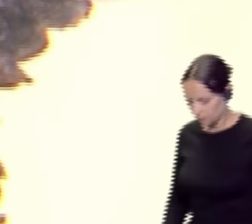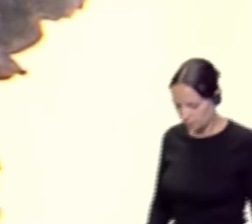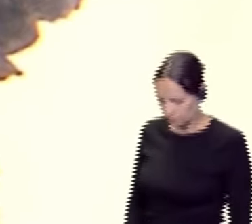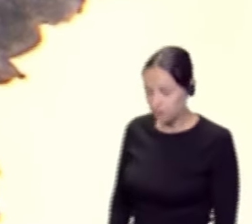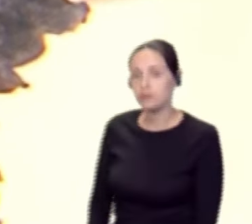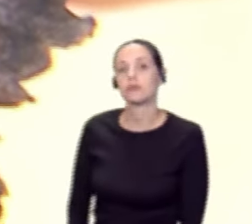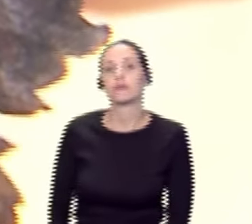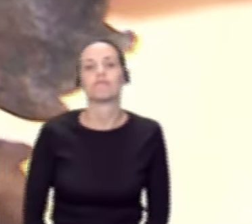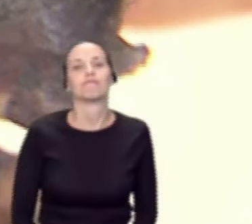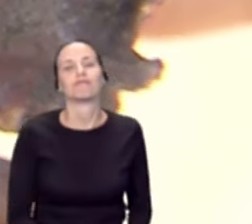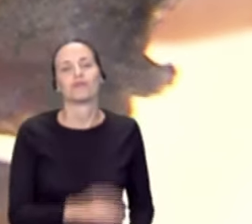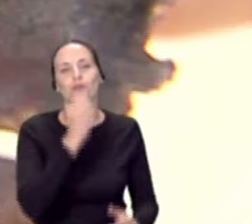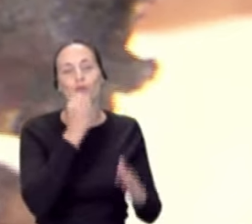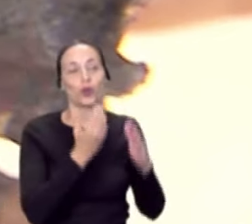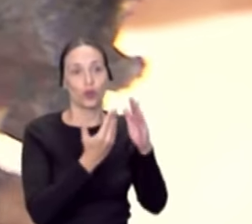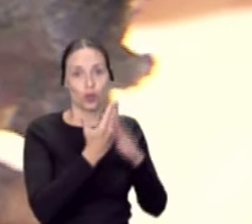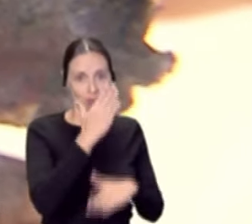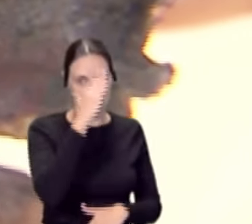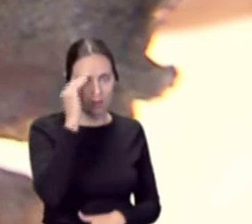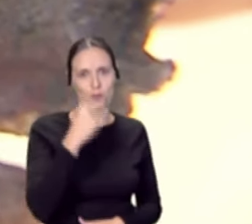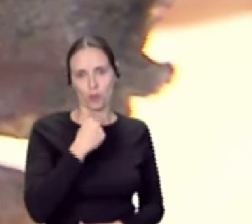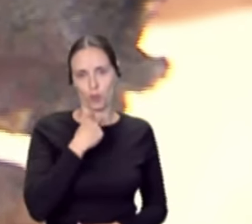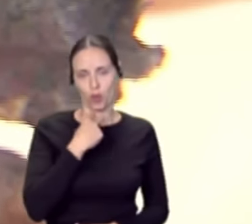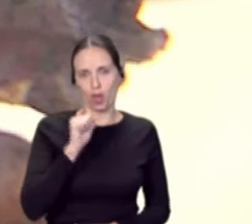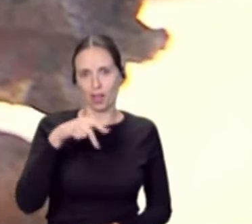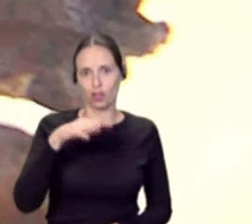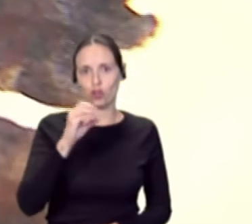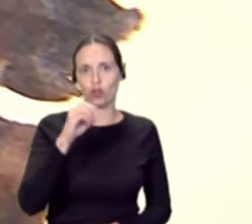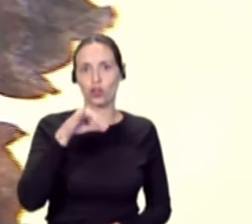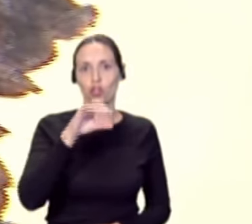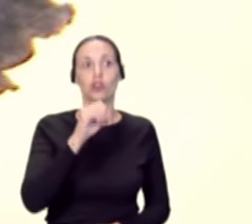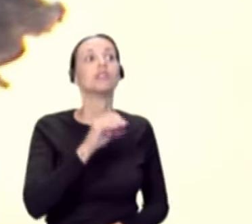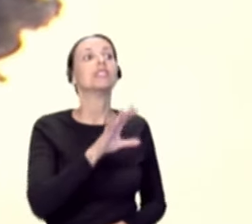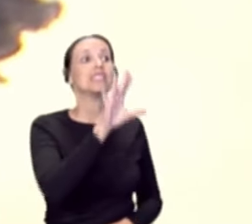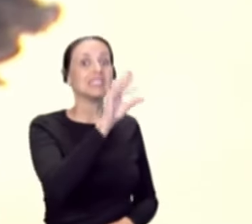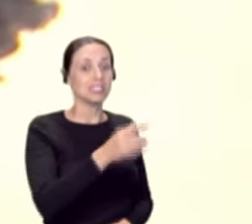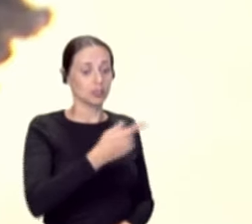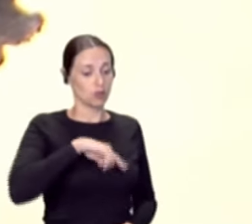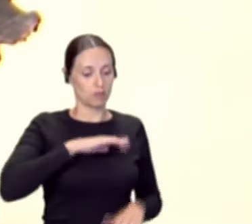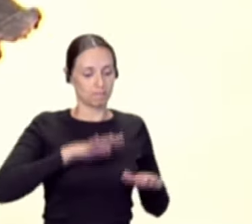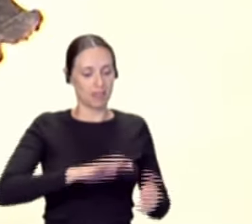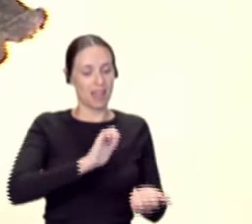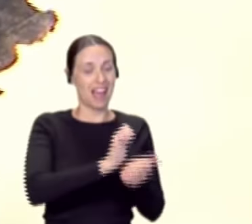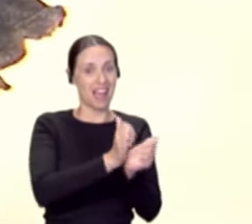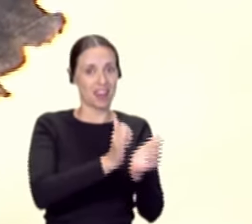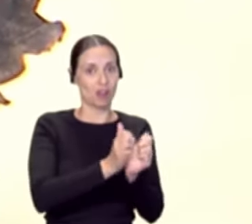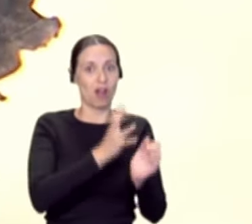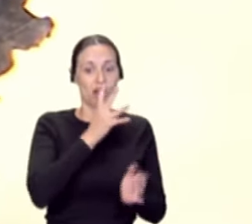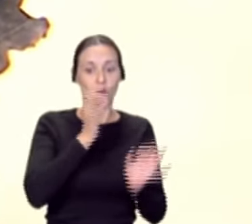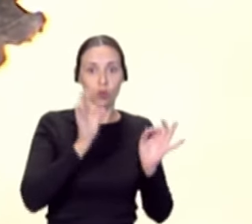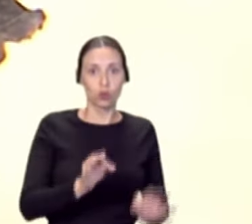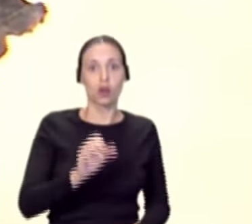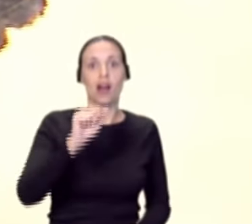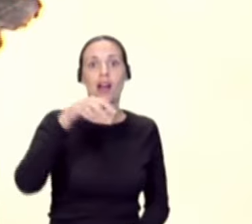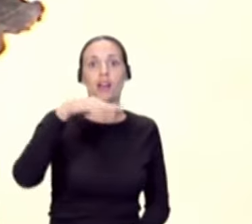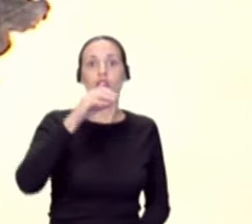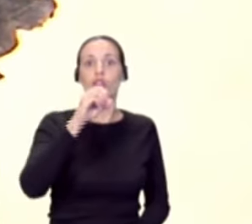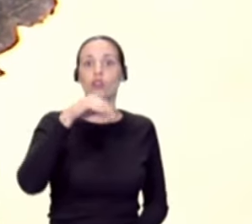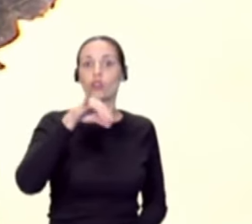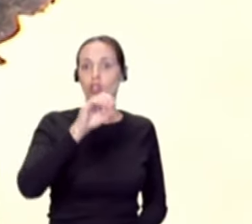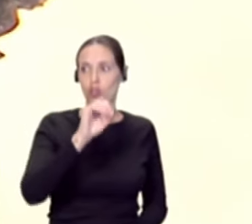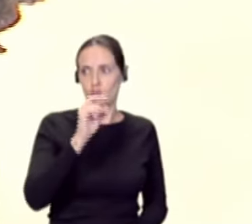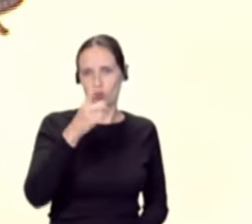Pilar, buenos días. Sí, en Arico estamos y lo que están viendo, lo que nos está enseñando ahora mismo Antonio Morales en la pantalla, yo